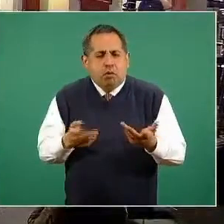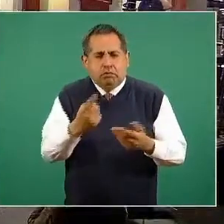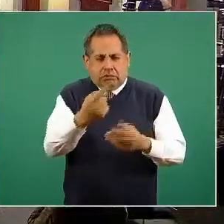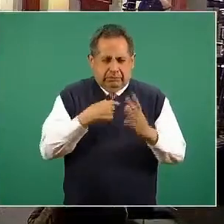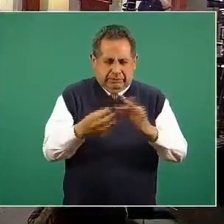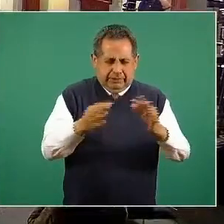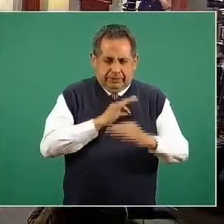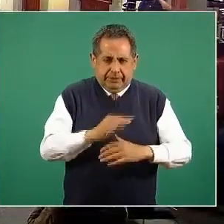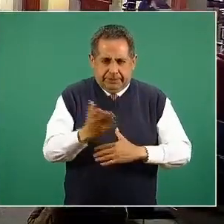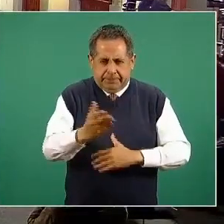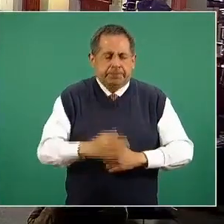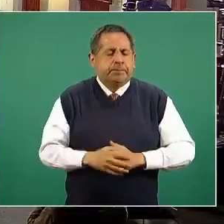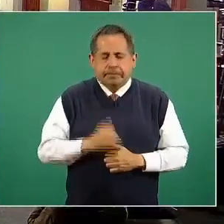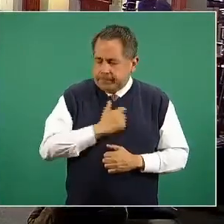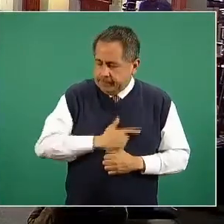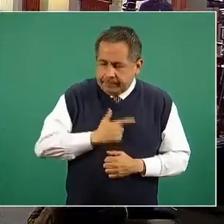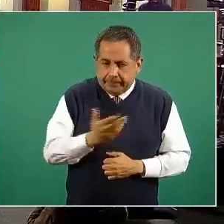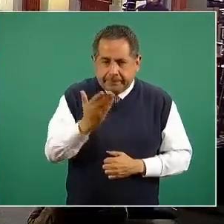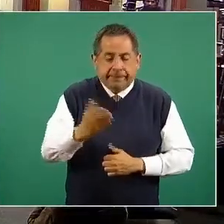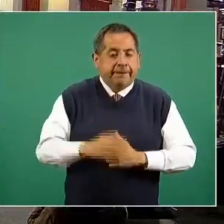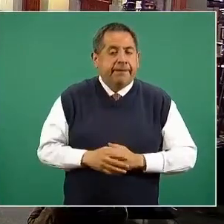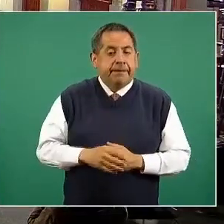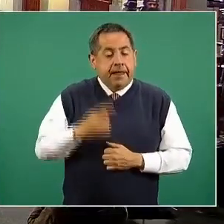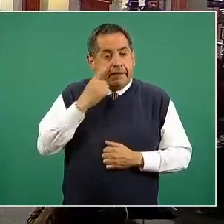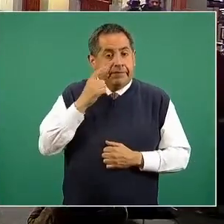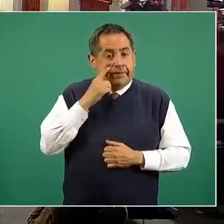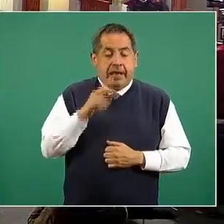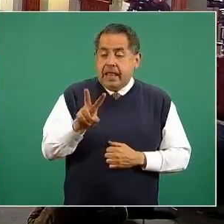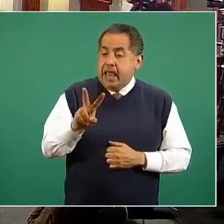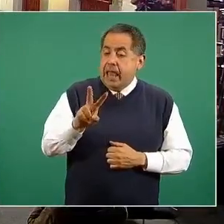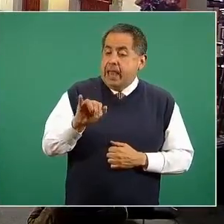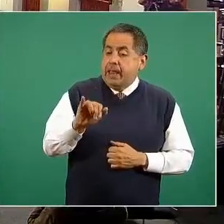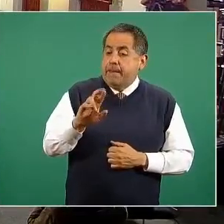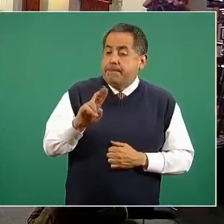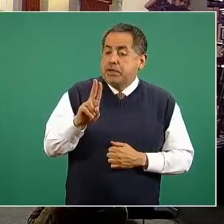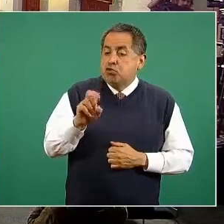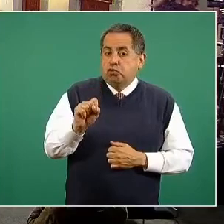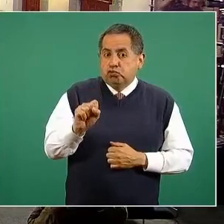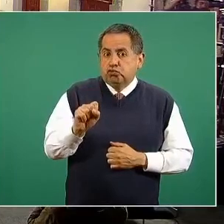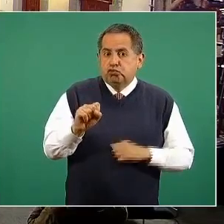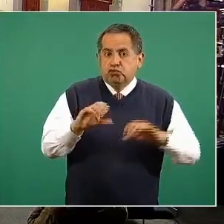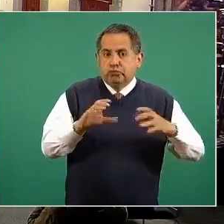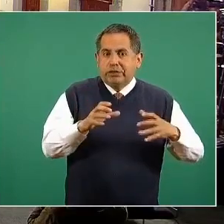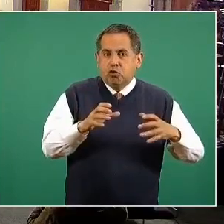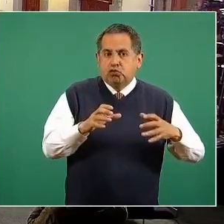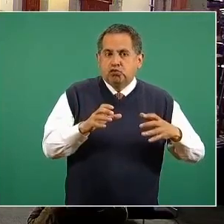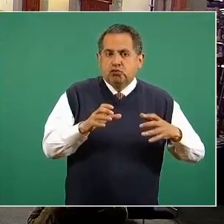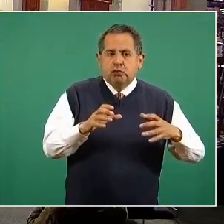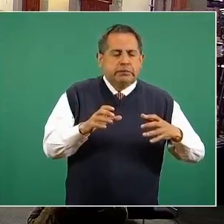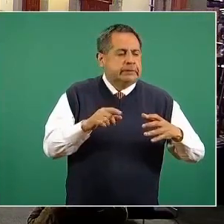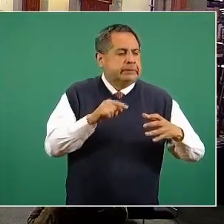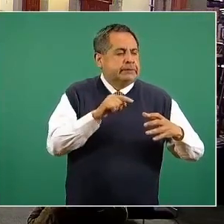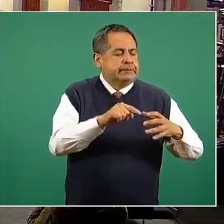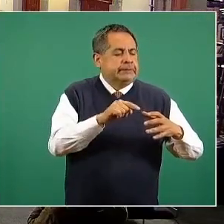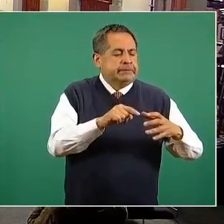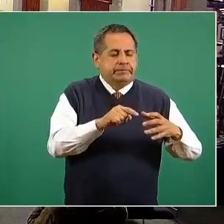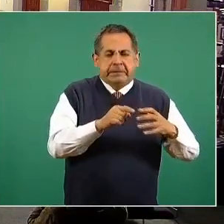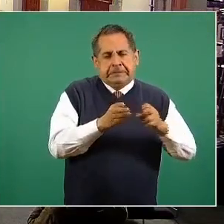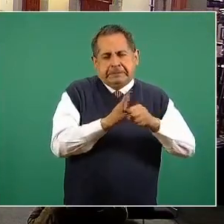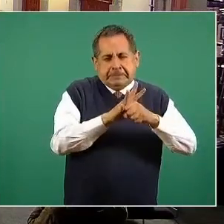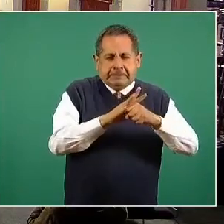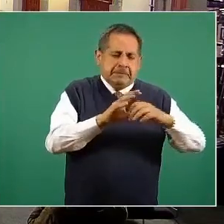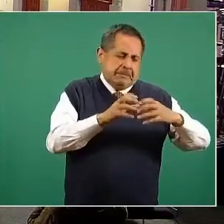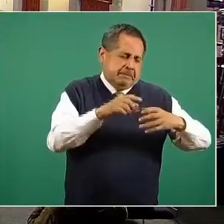volvemos a explicar. Los virus, múltiples tipos de virus o especies de